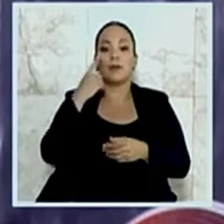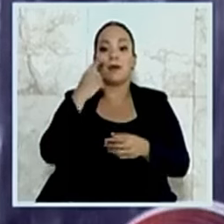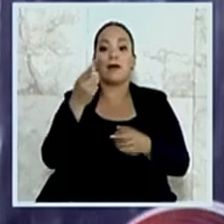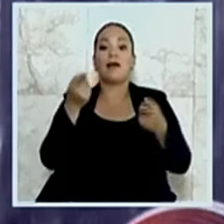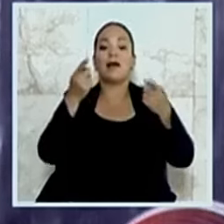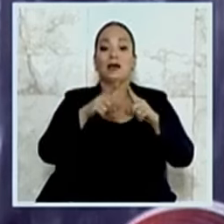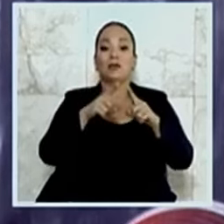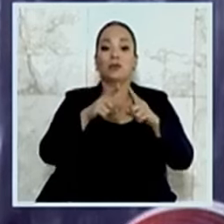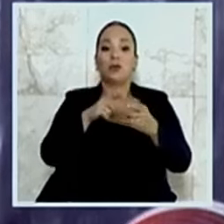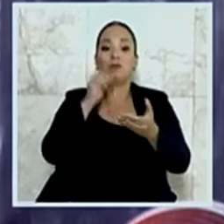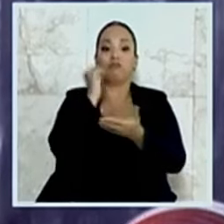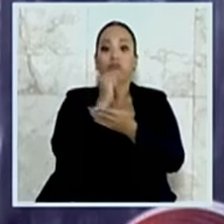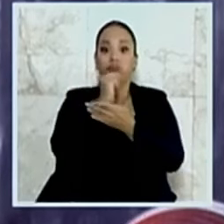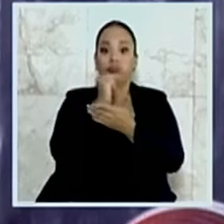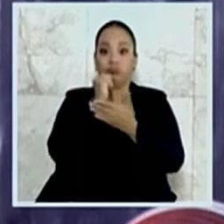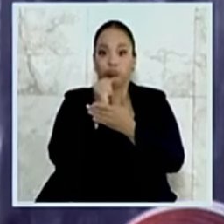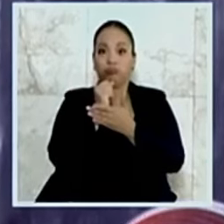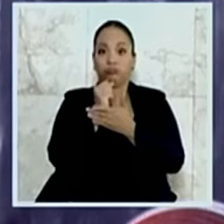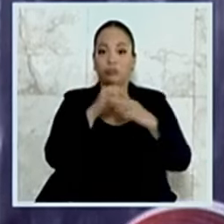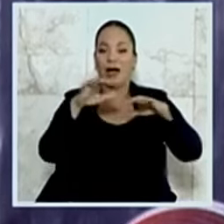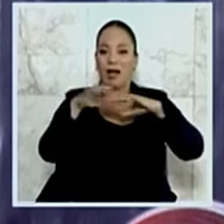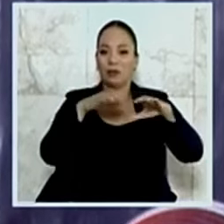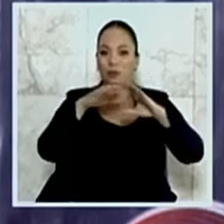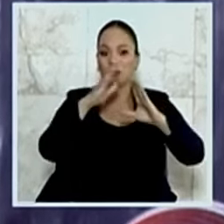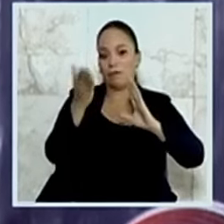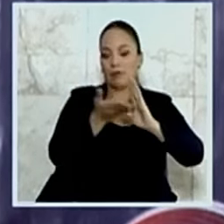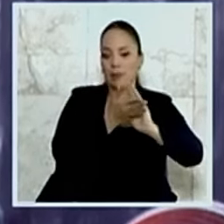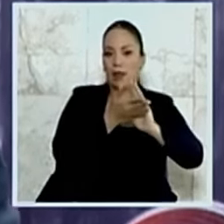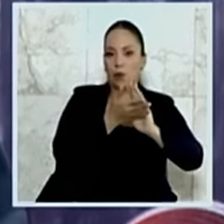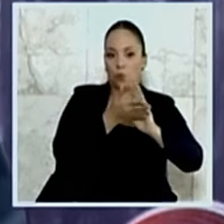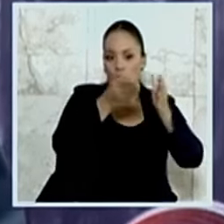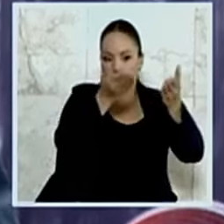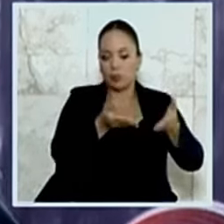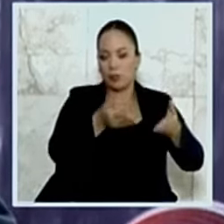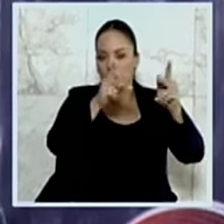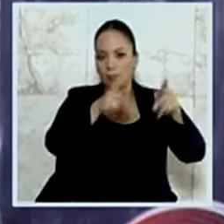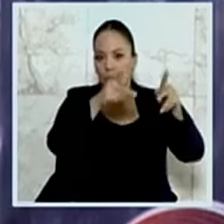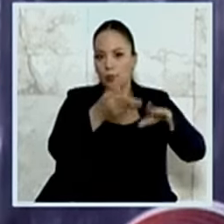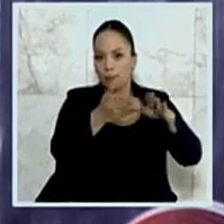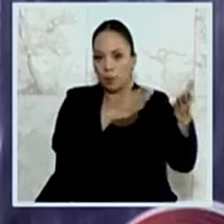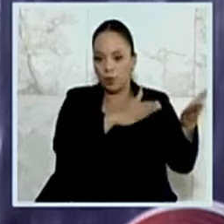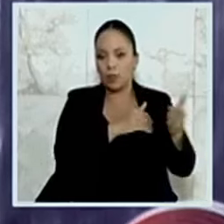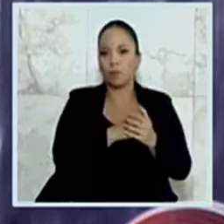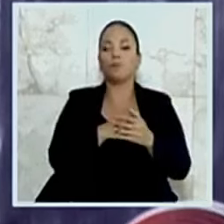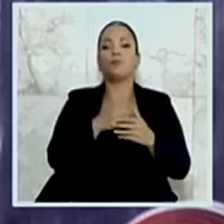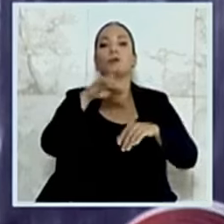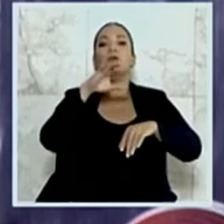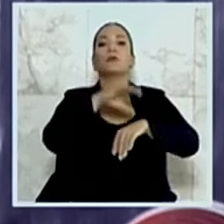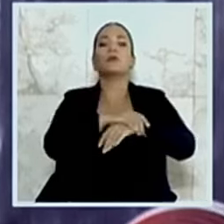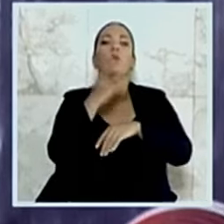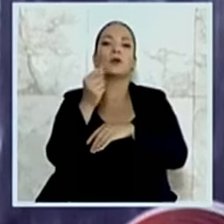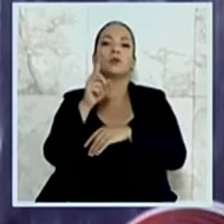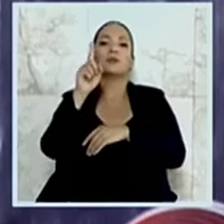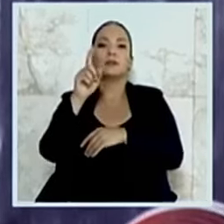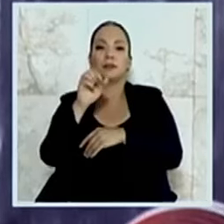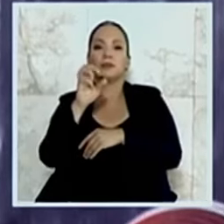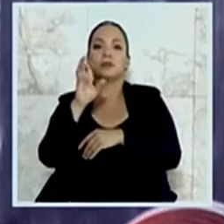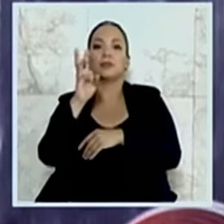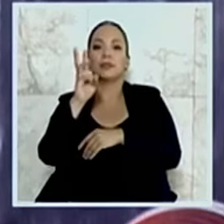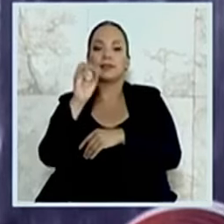un escenario muy importante y valioso, señor presidente. En el caso de los delitos contra la vida, es decir,